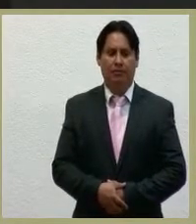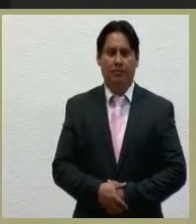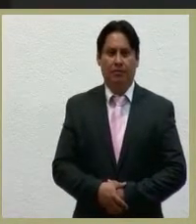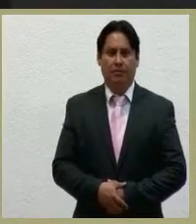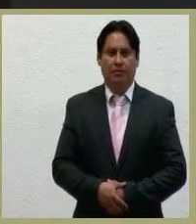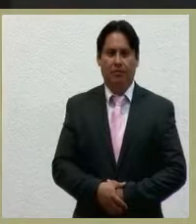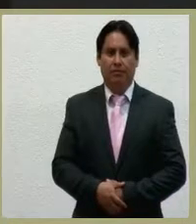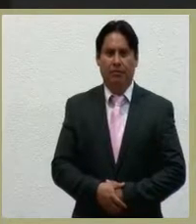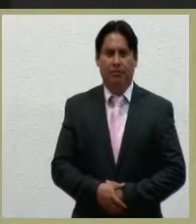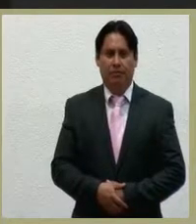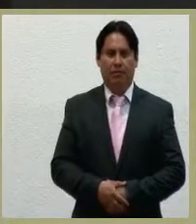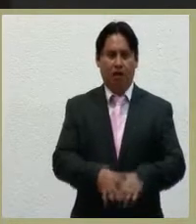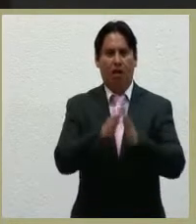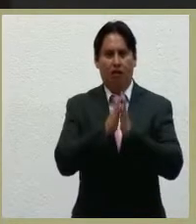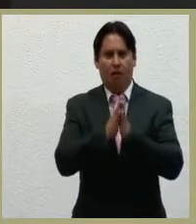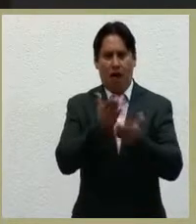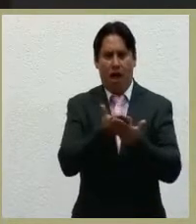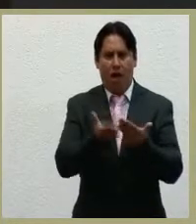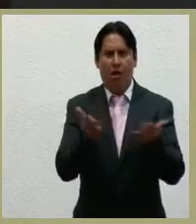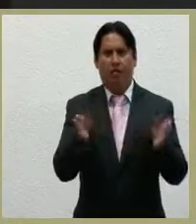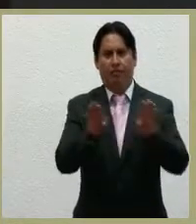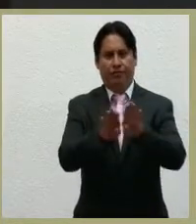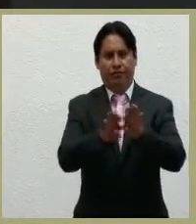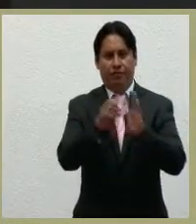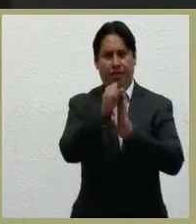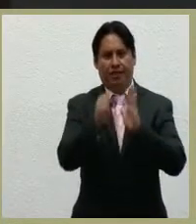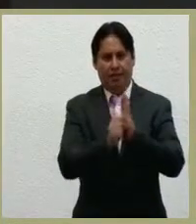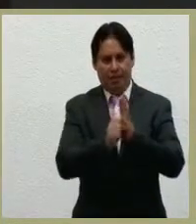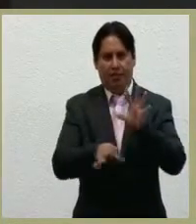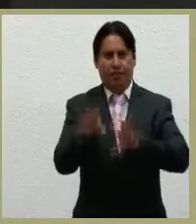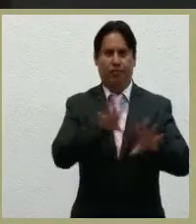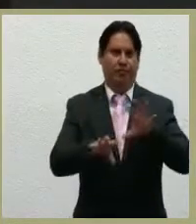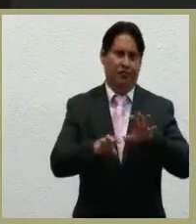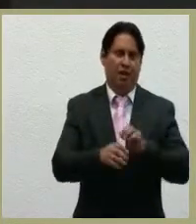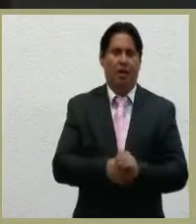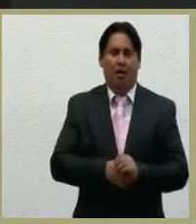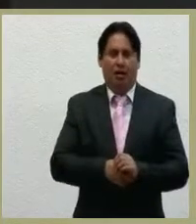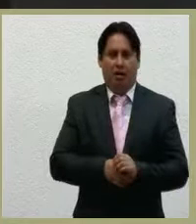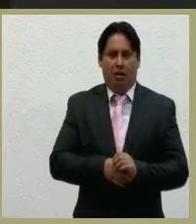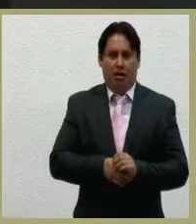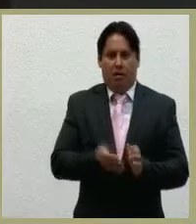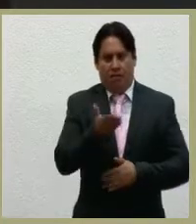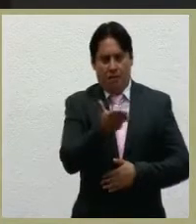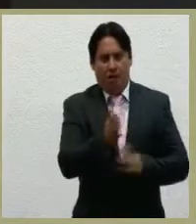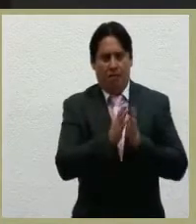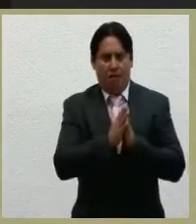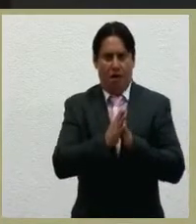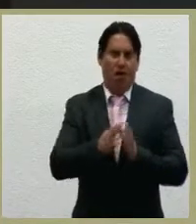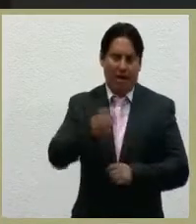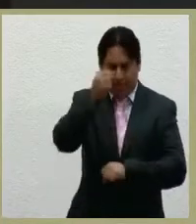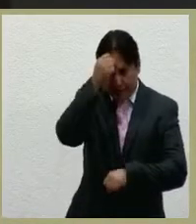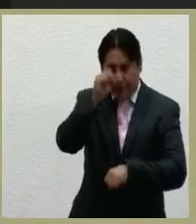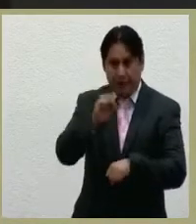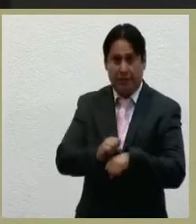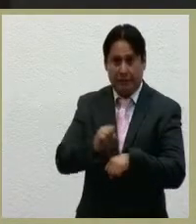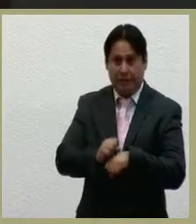Solicito a la Secretaría cierre el sistema electrónico. Solicito a la diputada secretaria Elizabeth Escobedo Morales se sirva a verificar si falta